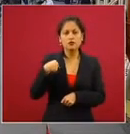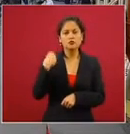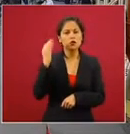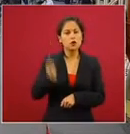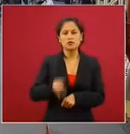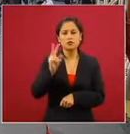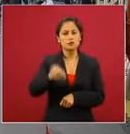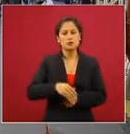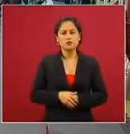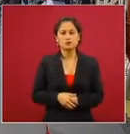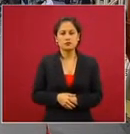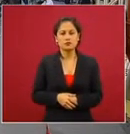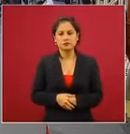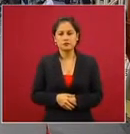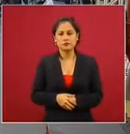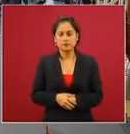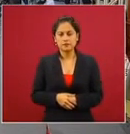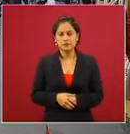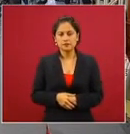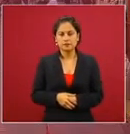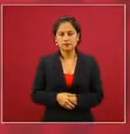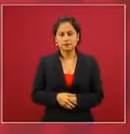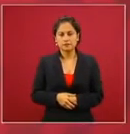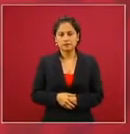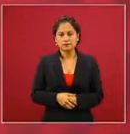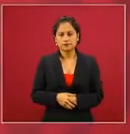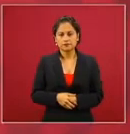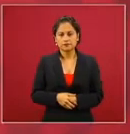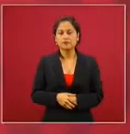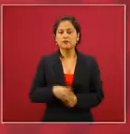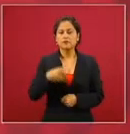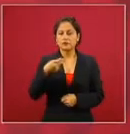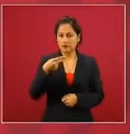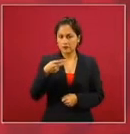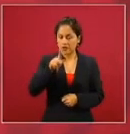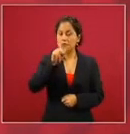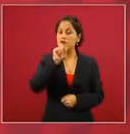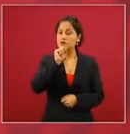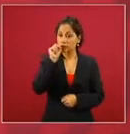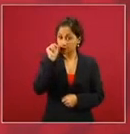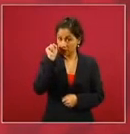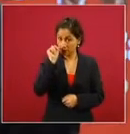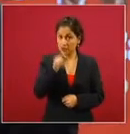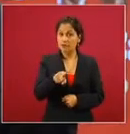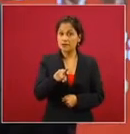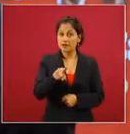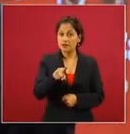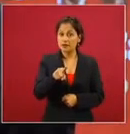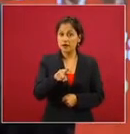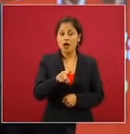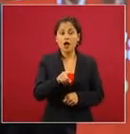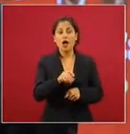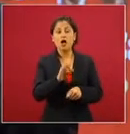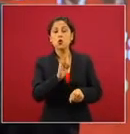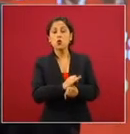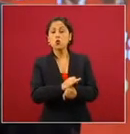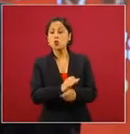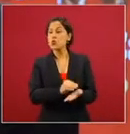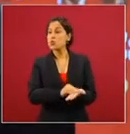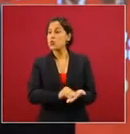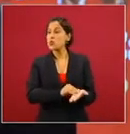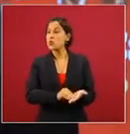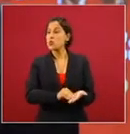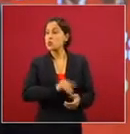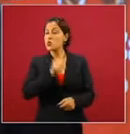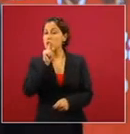a nadie, como también no se solapa a nadie.